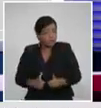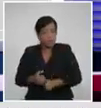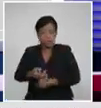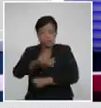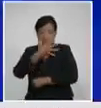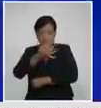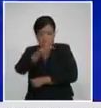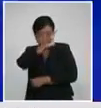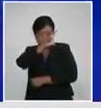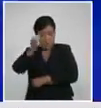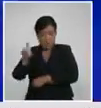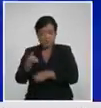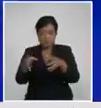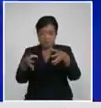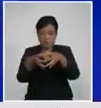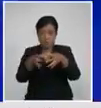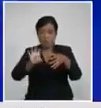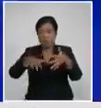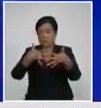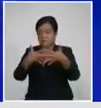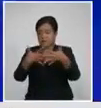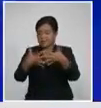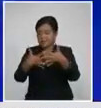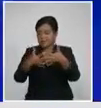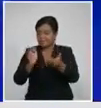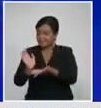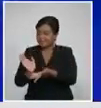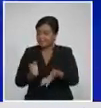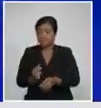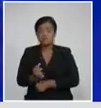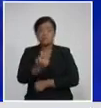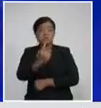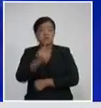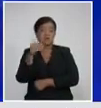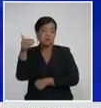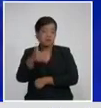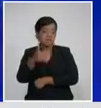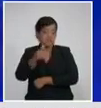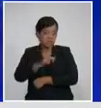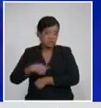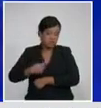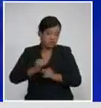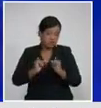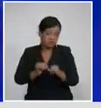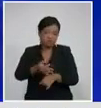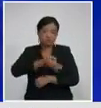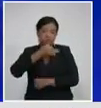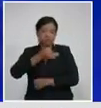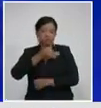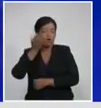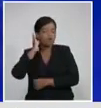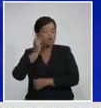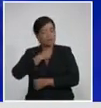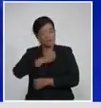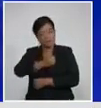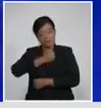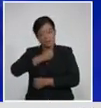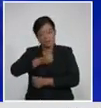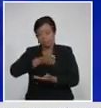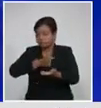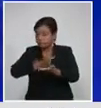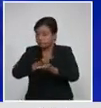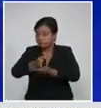Empresarial de Biocuba Pharma. Doctor, bienvenido, por primera vez está con nuestra transmisión en conferencia de prensa y seguimos hablando